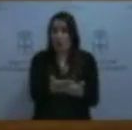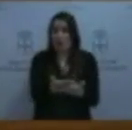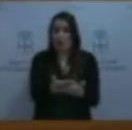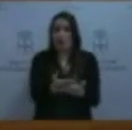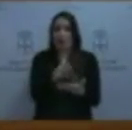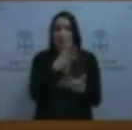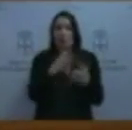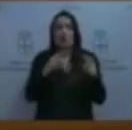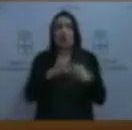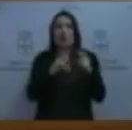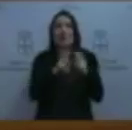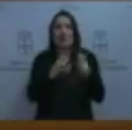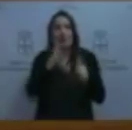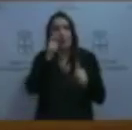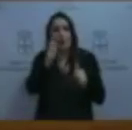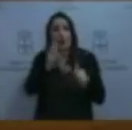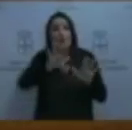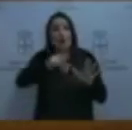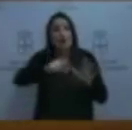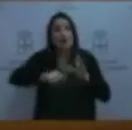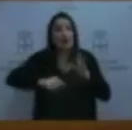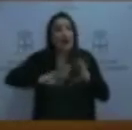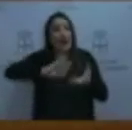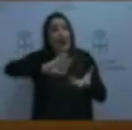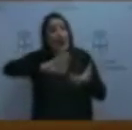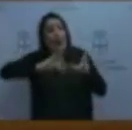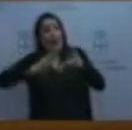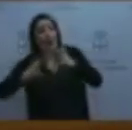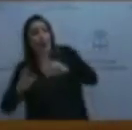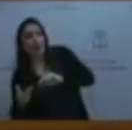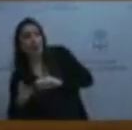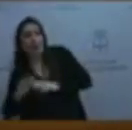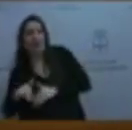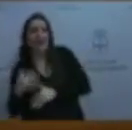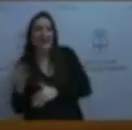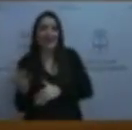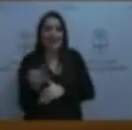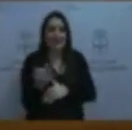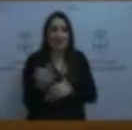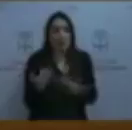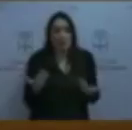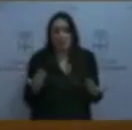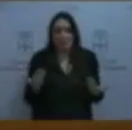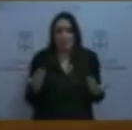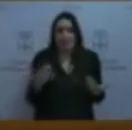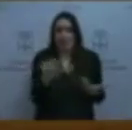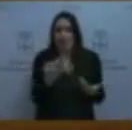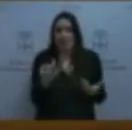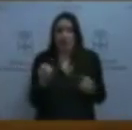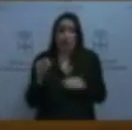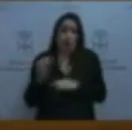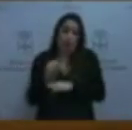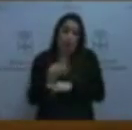ticket rural. Se tradujo, sin embargo, en una probable obligada renuncia a la